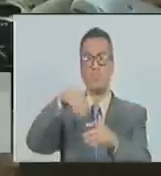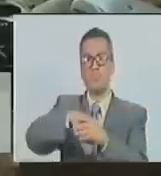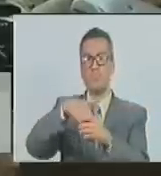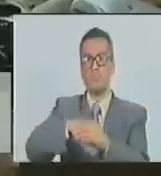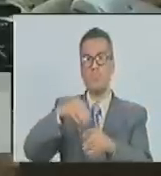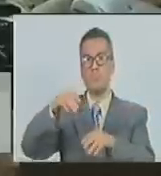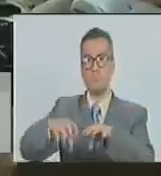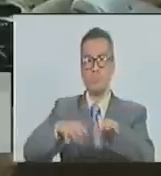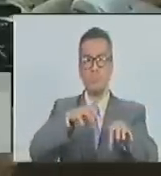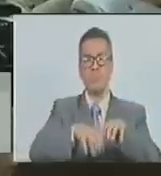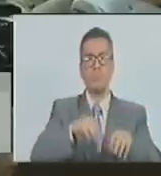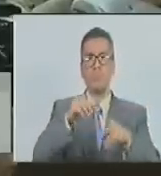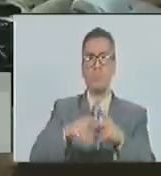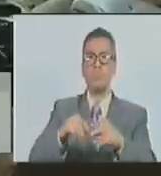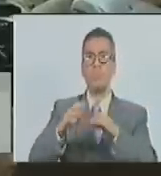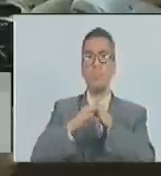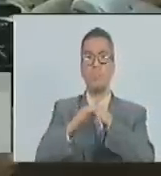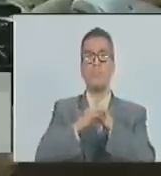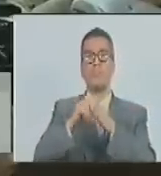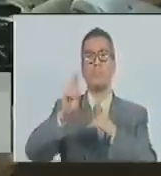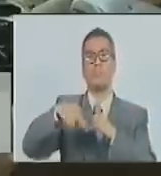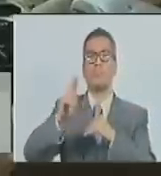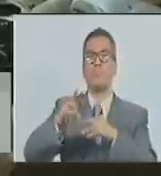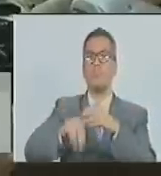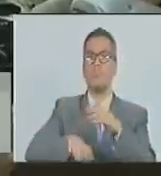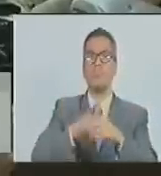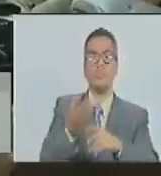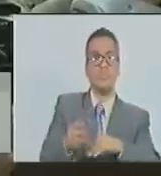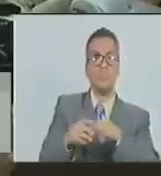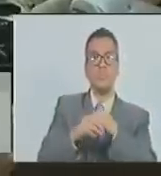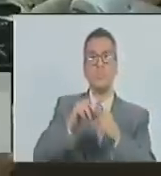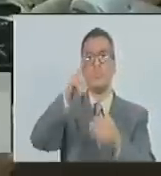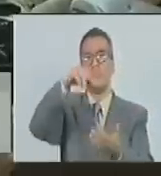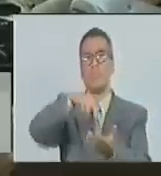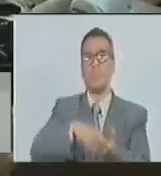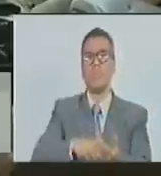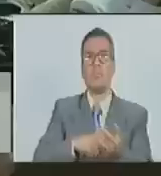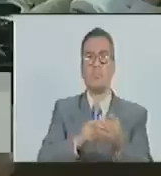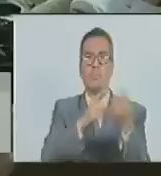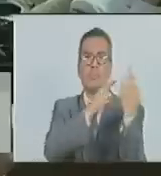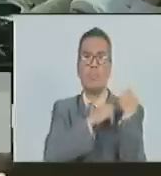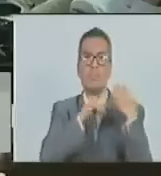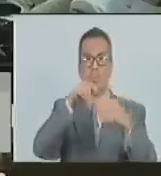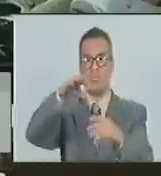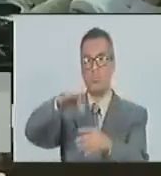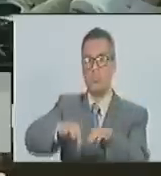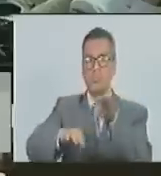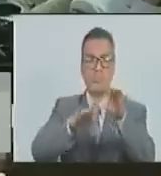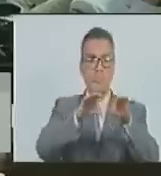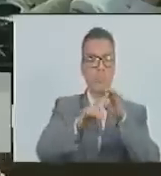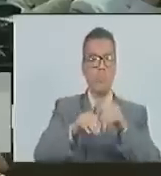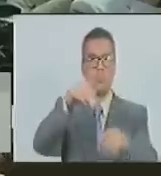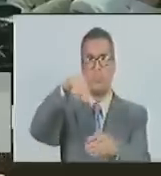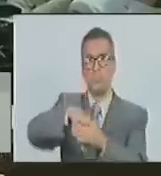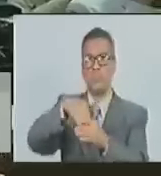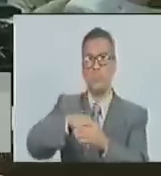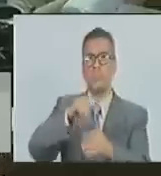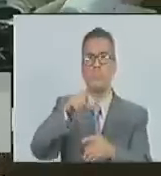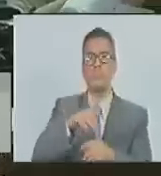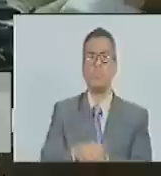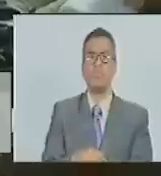y municipal, con una elección que jamás habíamos hecho, con más de 3.000 cargos a elegir en una elección. Y en